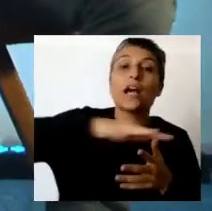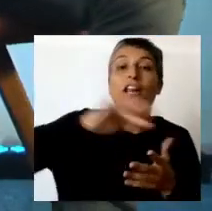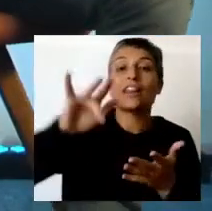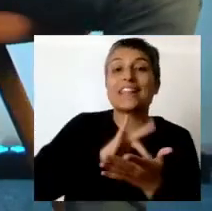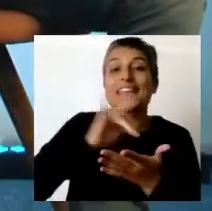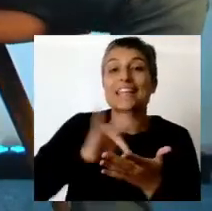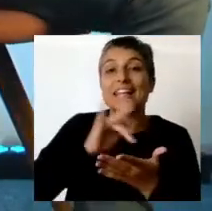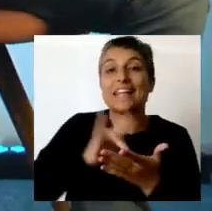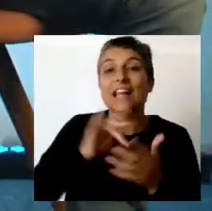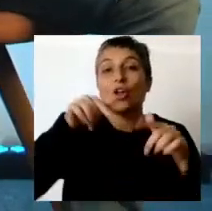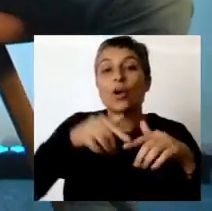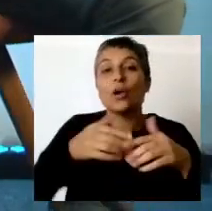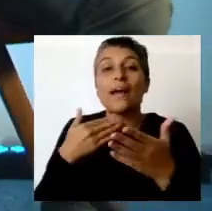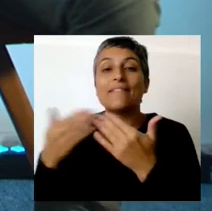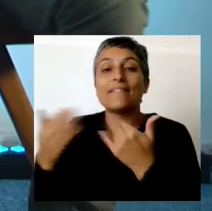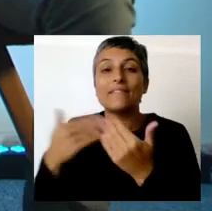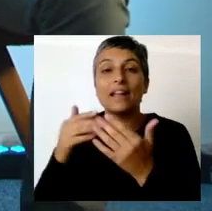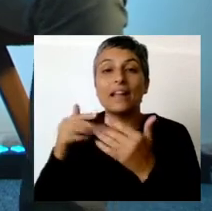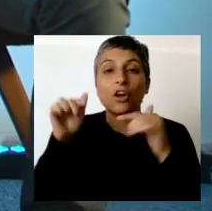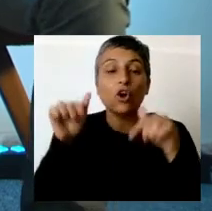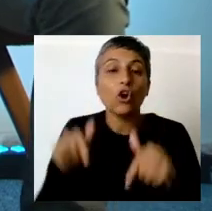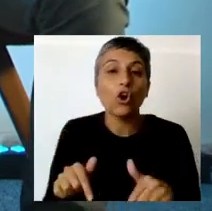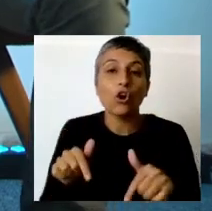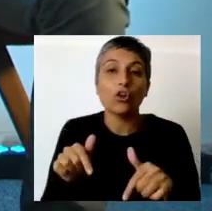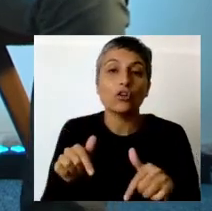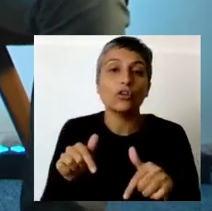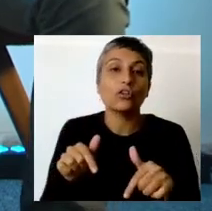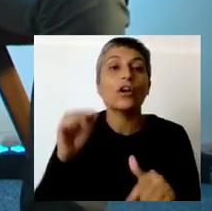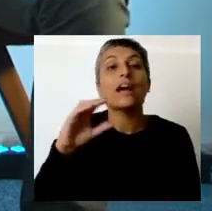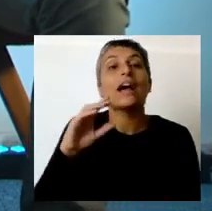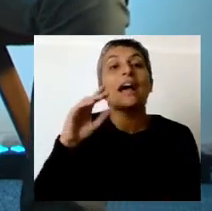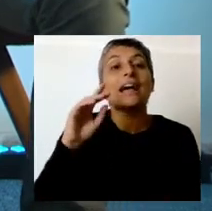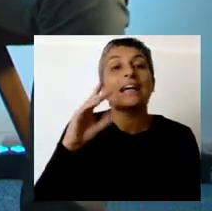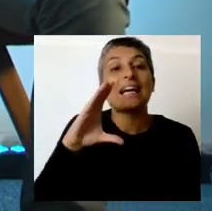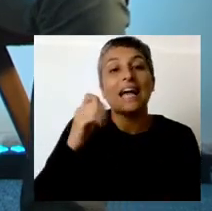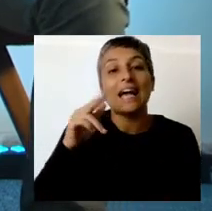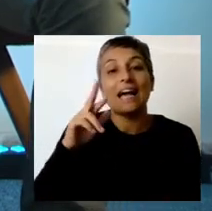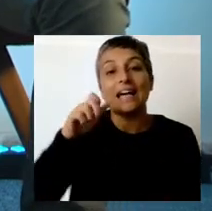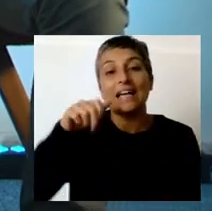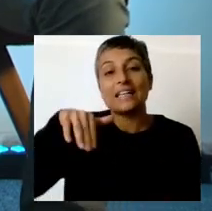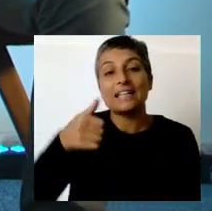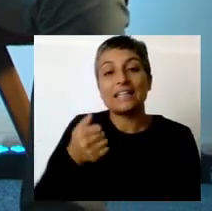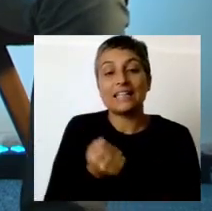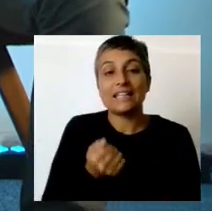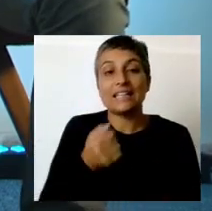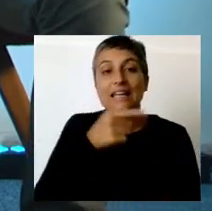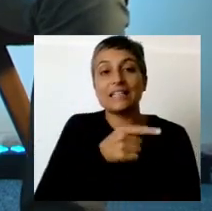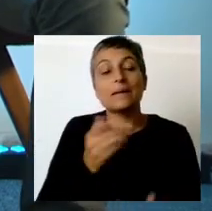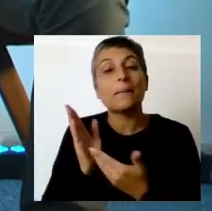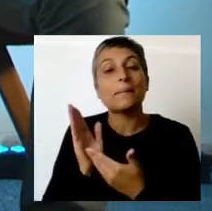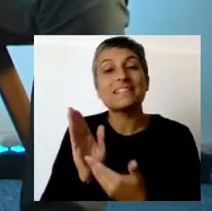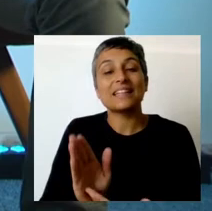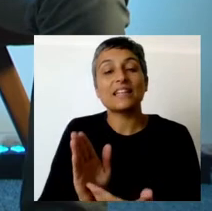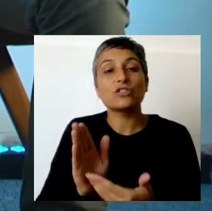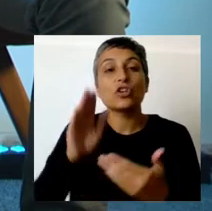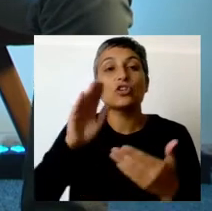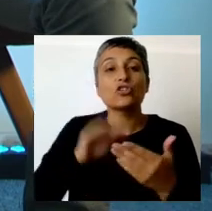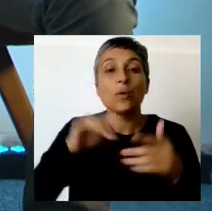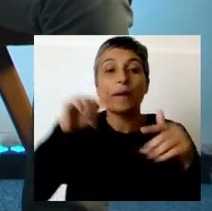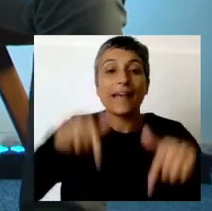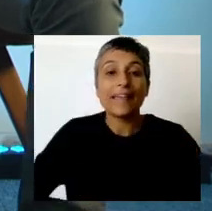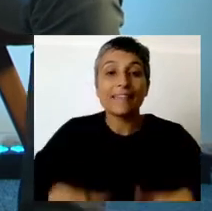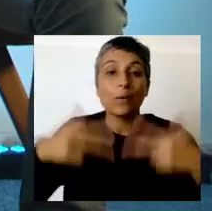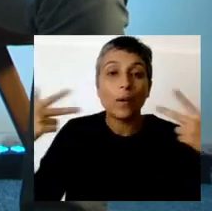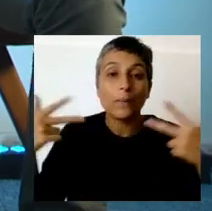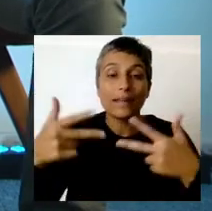Karina Maguregui. Karina Maguregui nos va a estar presentando entonces este webinar que le dimos a llamar Tendencias y Tensiones en el